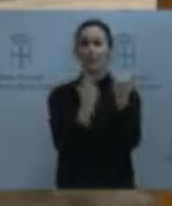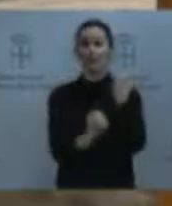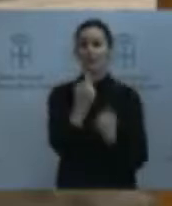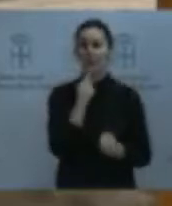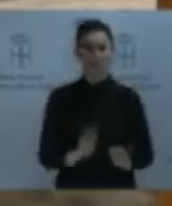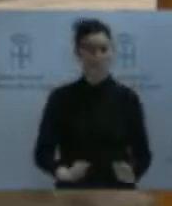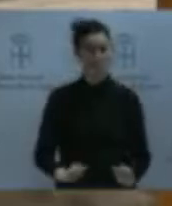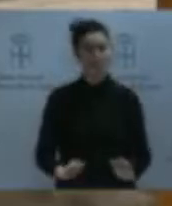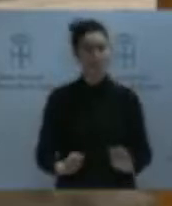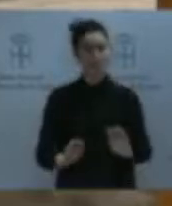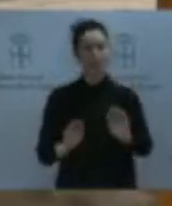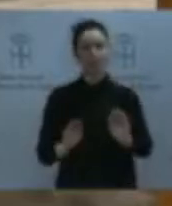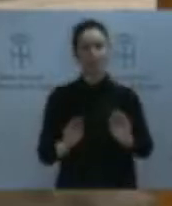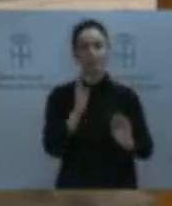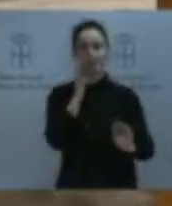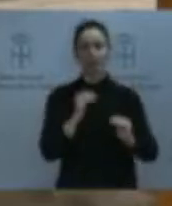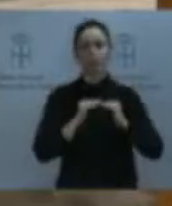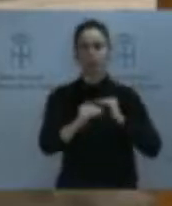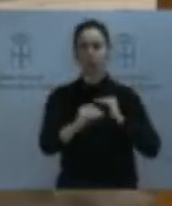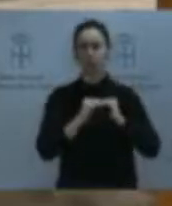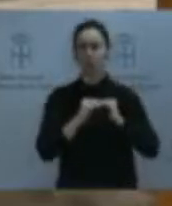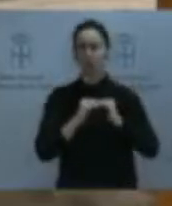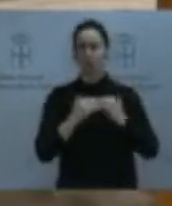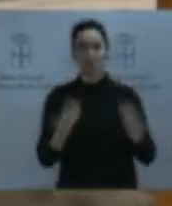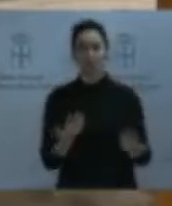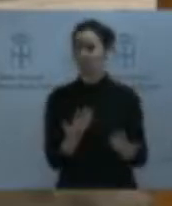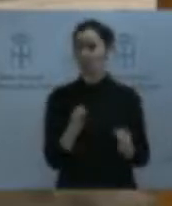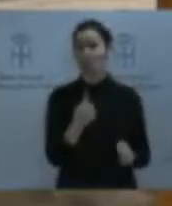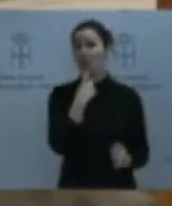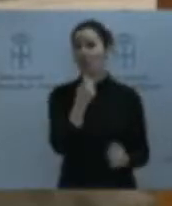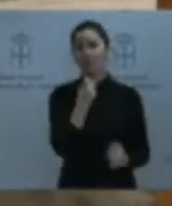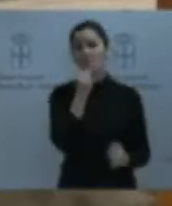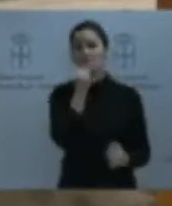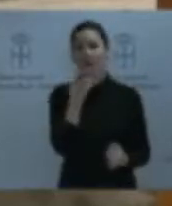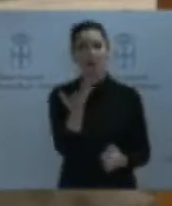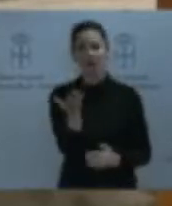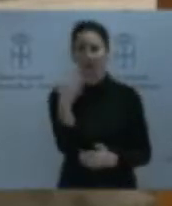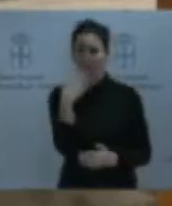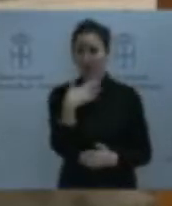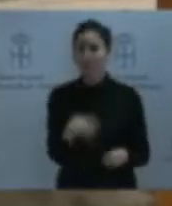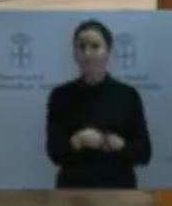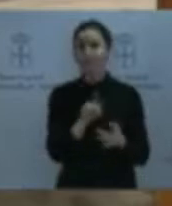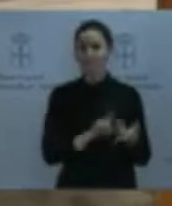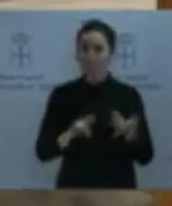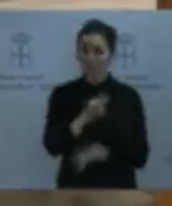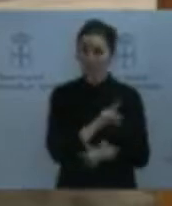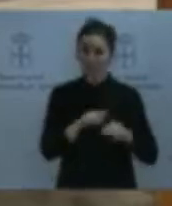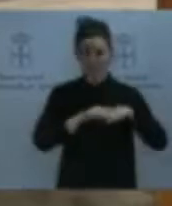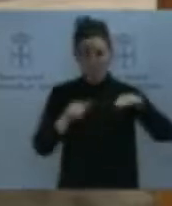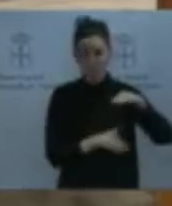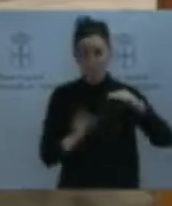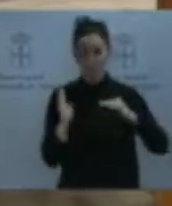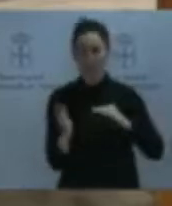sitio. Es decir, las dificultades no mejoran y de la misma manera que la crisis trató de forma desigual a las mujeres, la reactivación parece que va por el